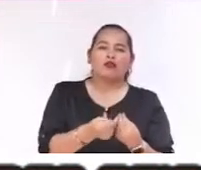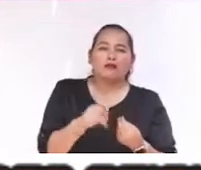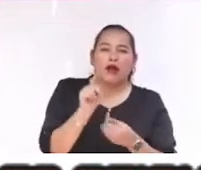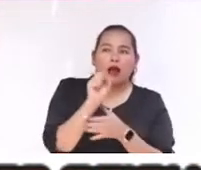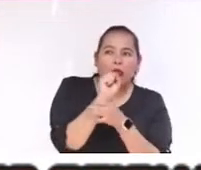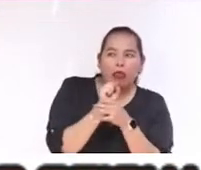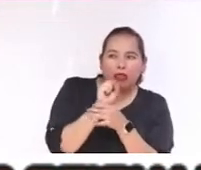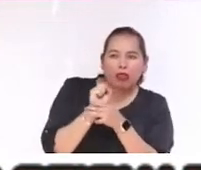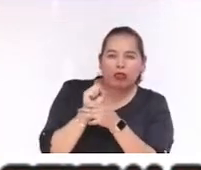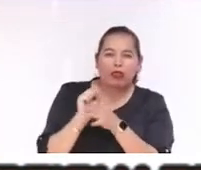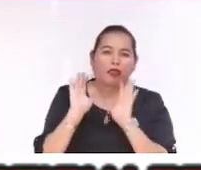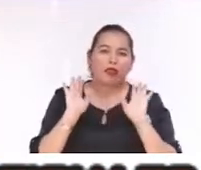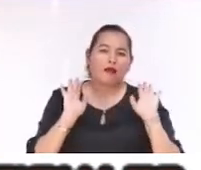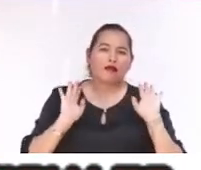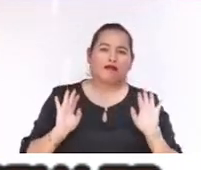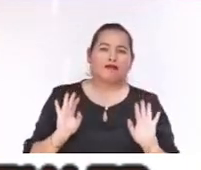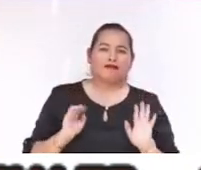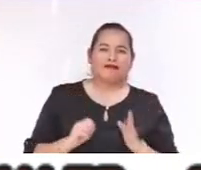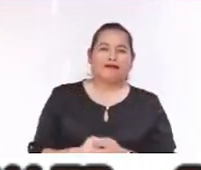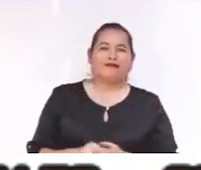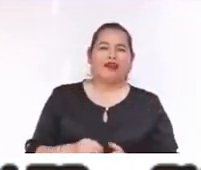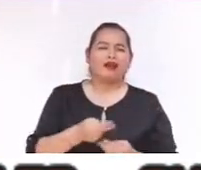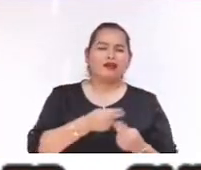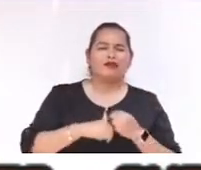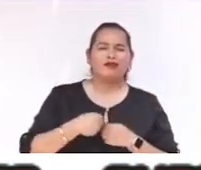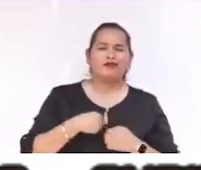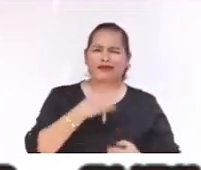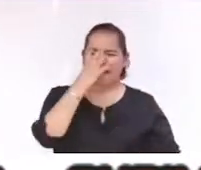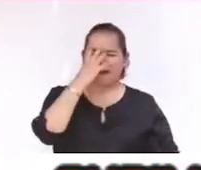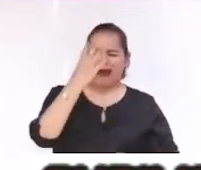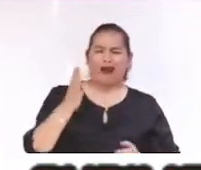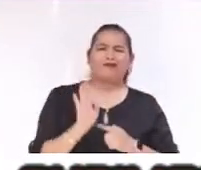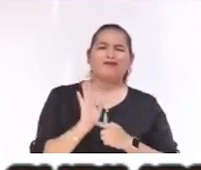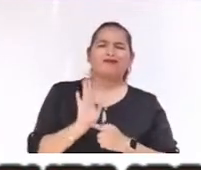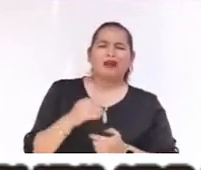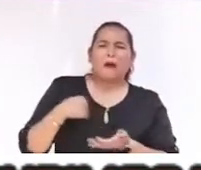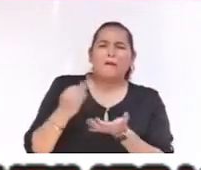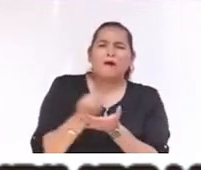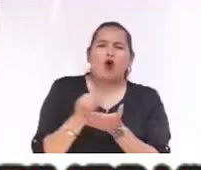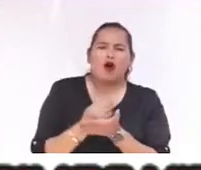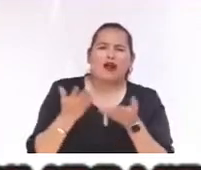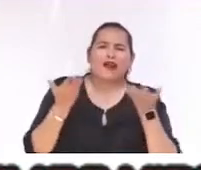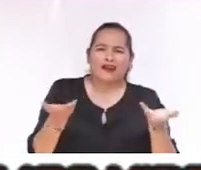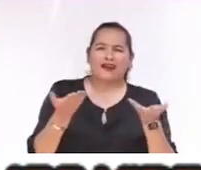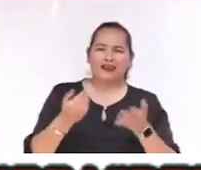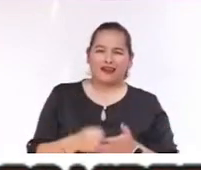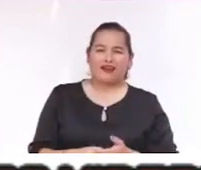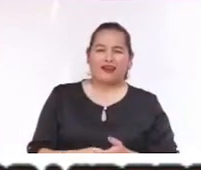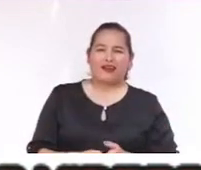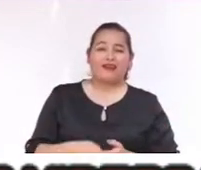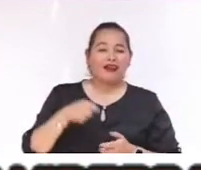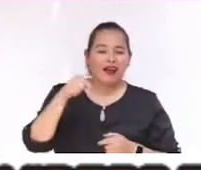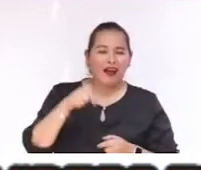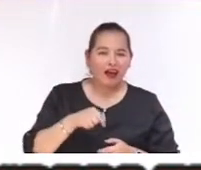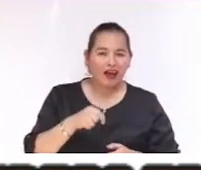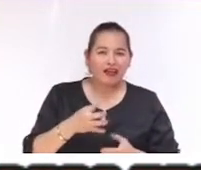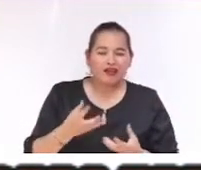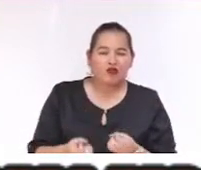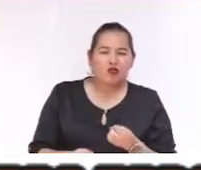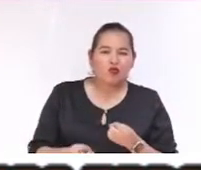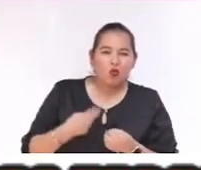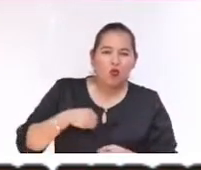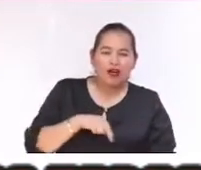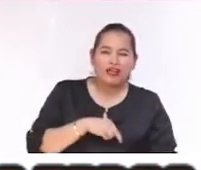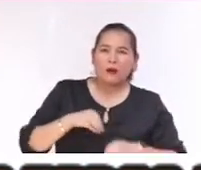son del PRI y del PAN. A nosotros no nos da vergüenza decir que somos de Morena, pues si de ahí surge nuestro movimiento,